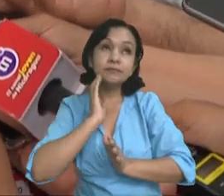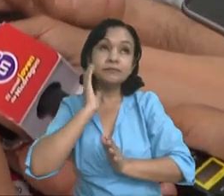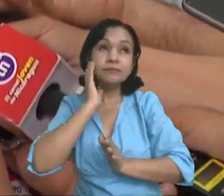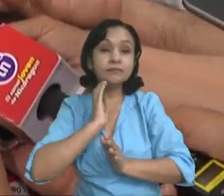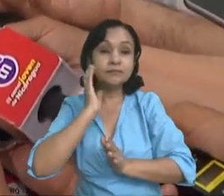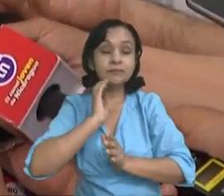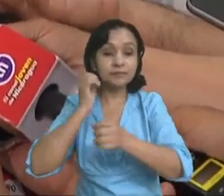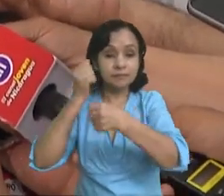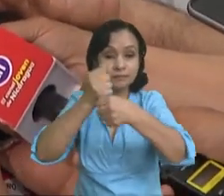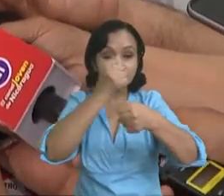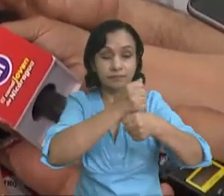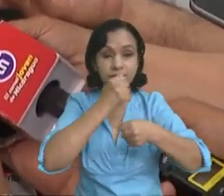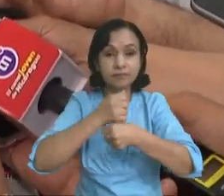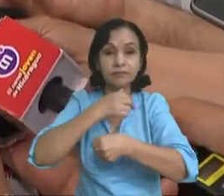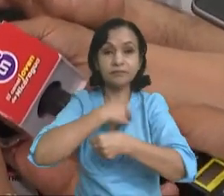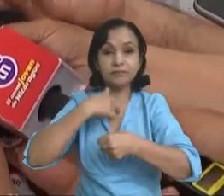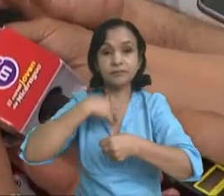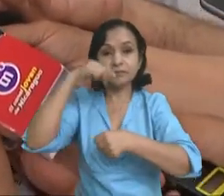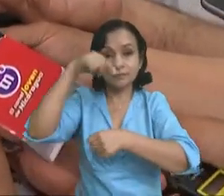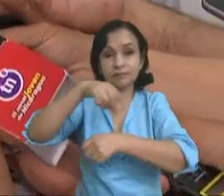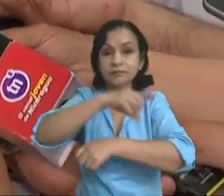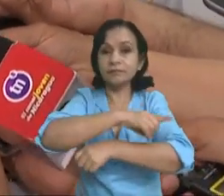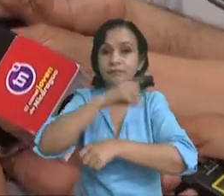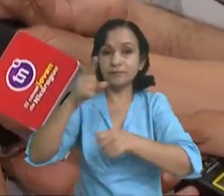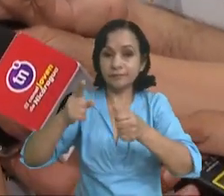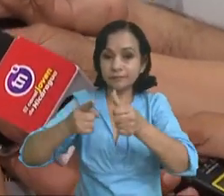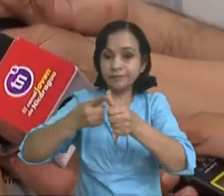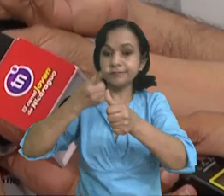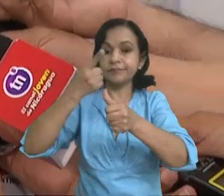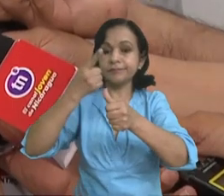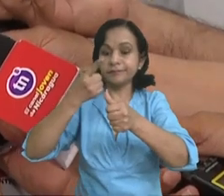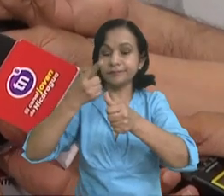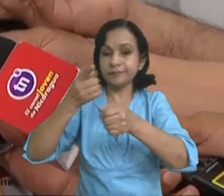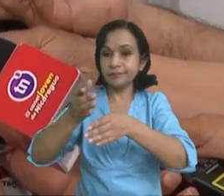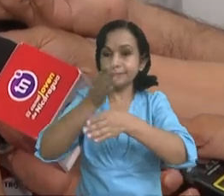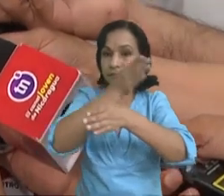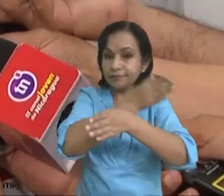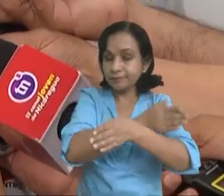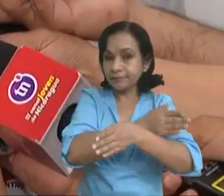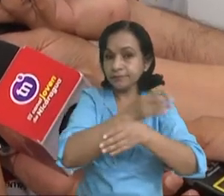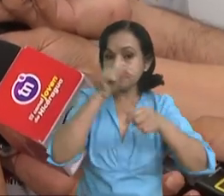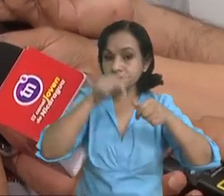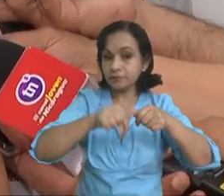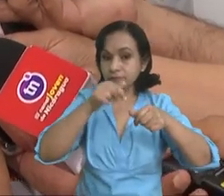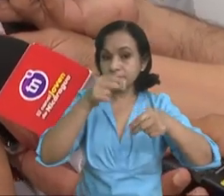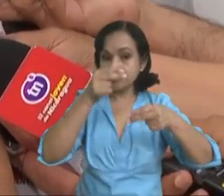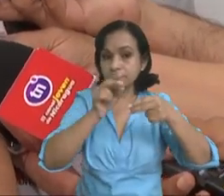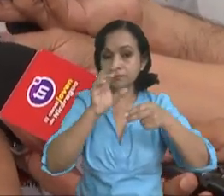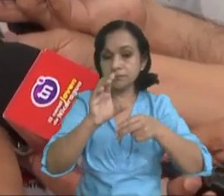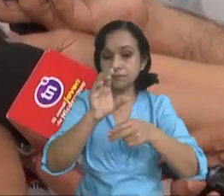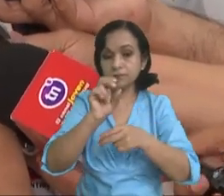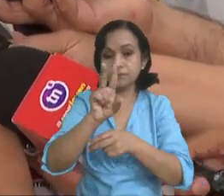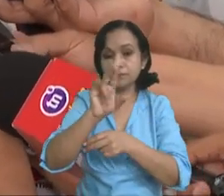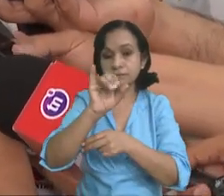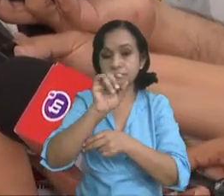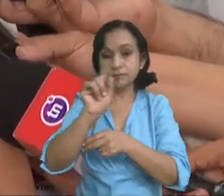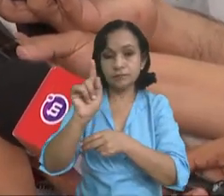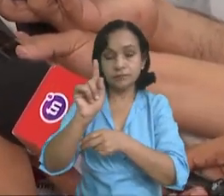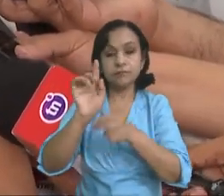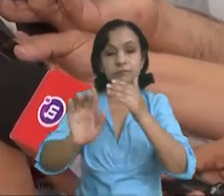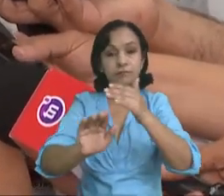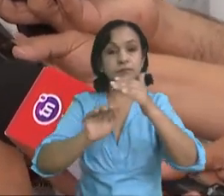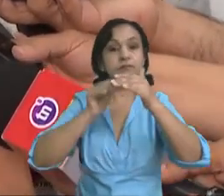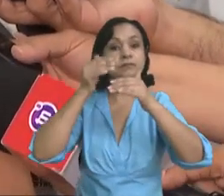el trabajo que hemos desarrollado hasta ahora. Primero en la primera etapa, es decir, todavía sin el COVID y ya con el COVID, como ustedes